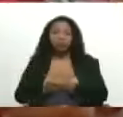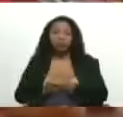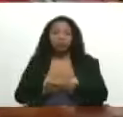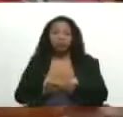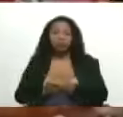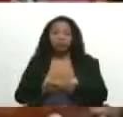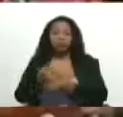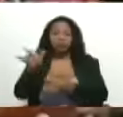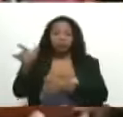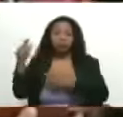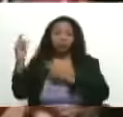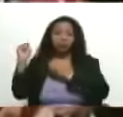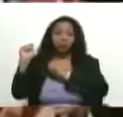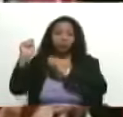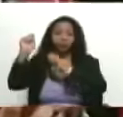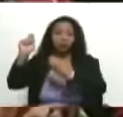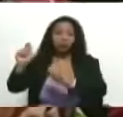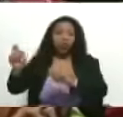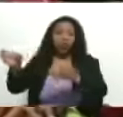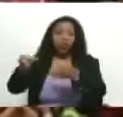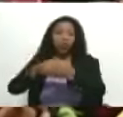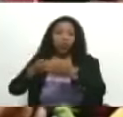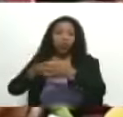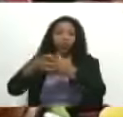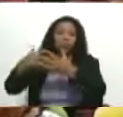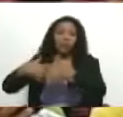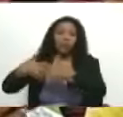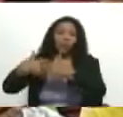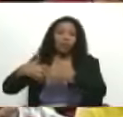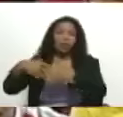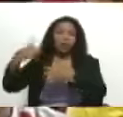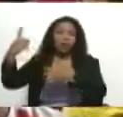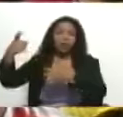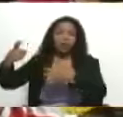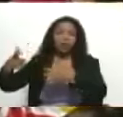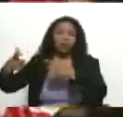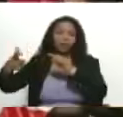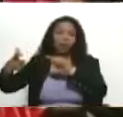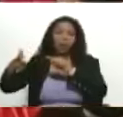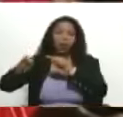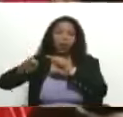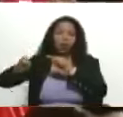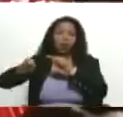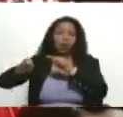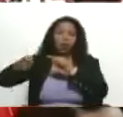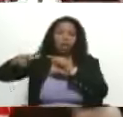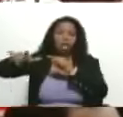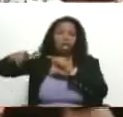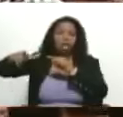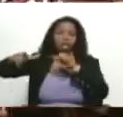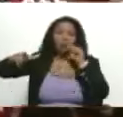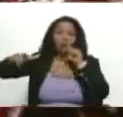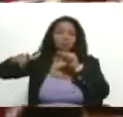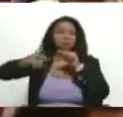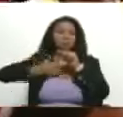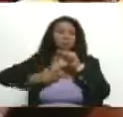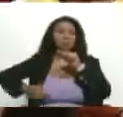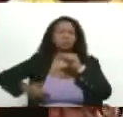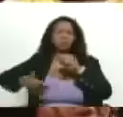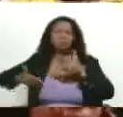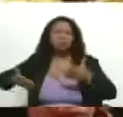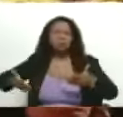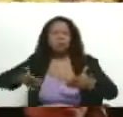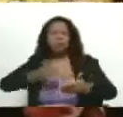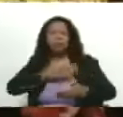fue designado por las corporaciones petroleras un presidente, un títere, y ese presidente